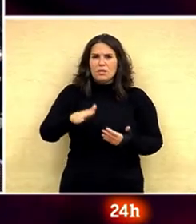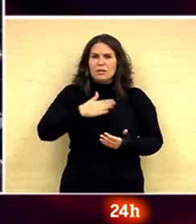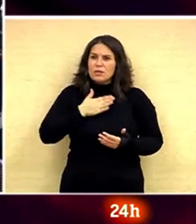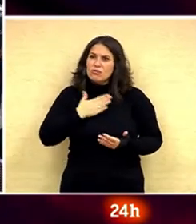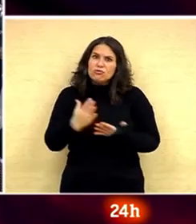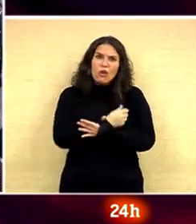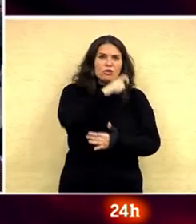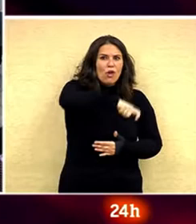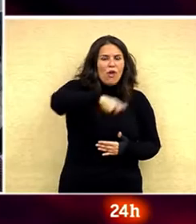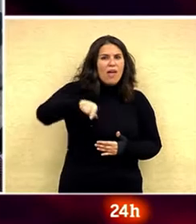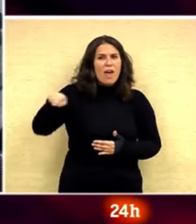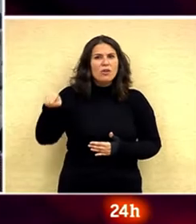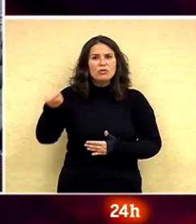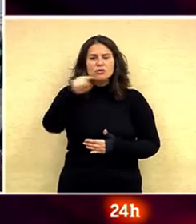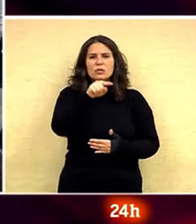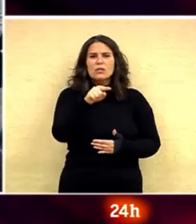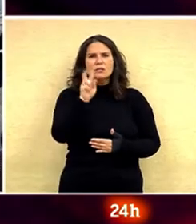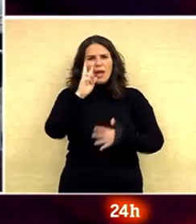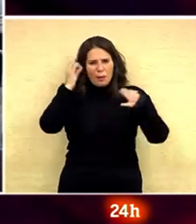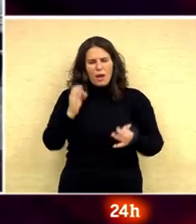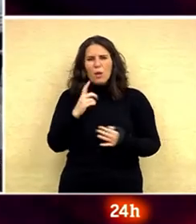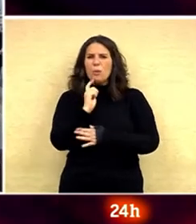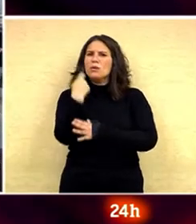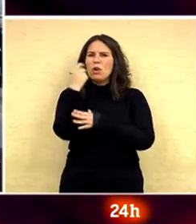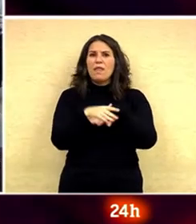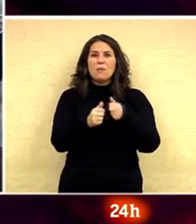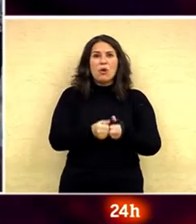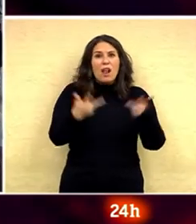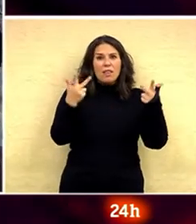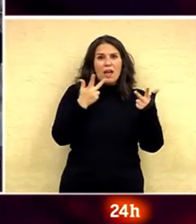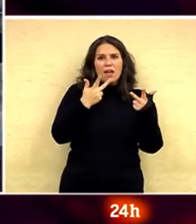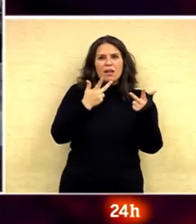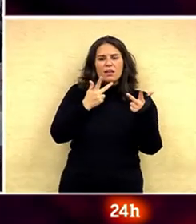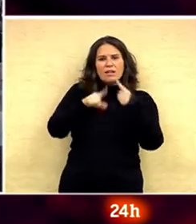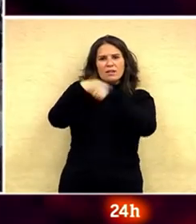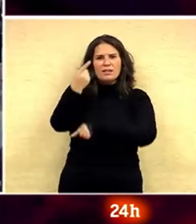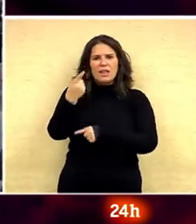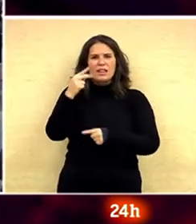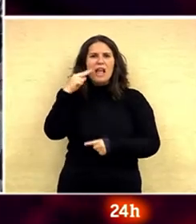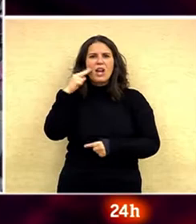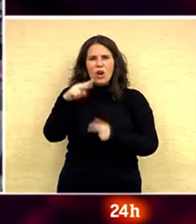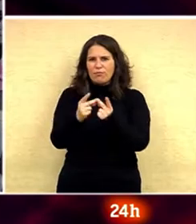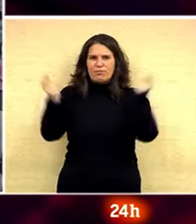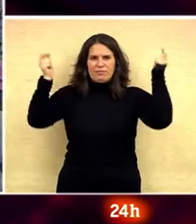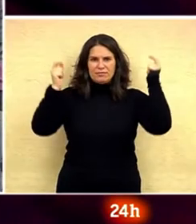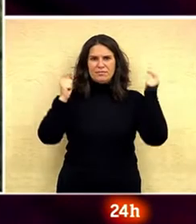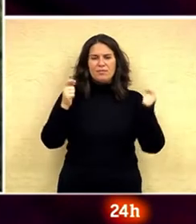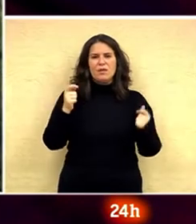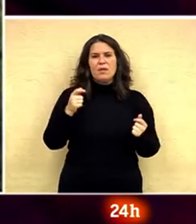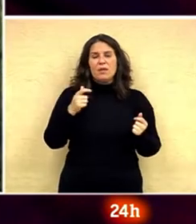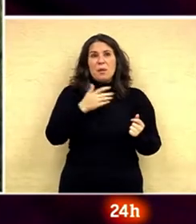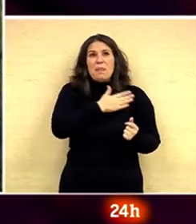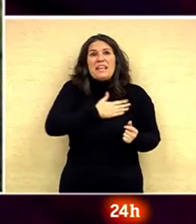los ciudadanos se encuentra la victoria de la democracia sobre el terror. Mi mayor deseo es